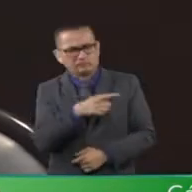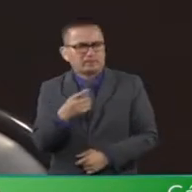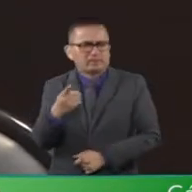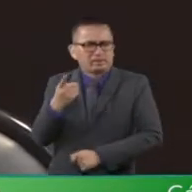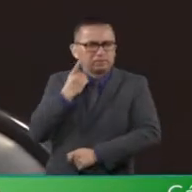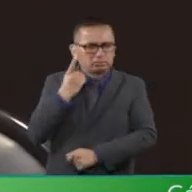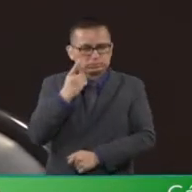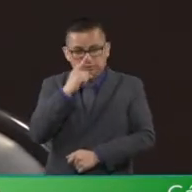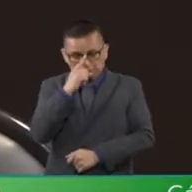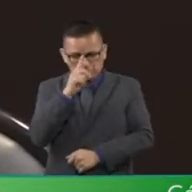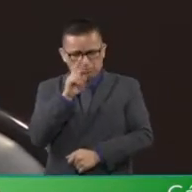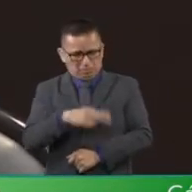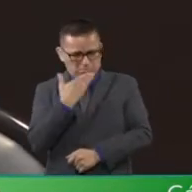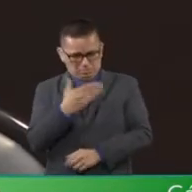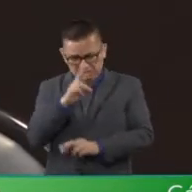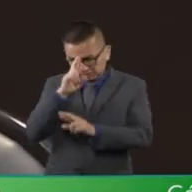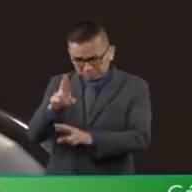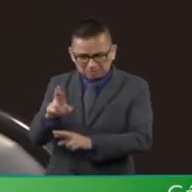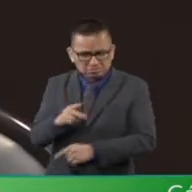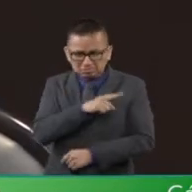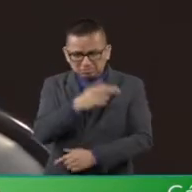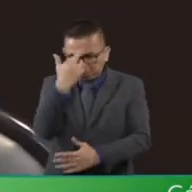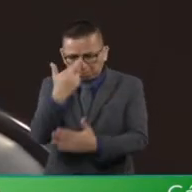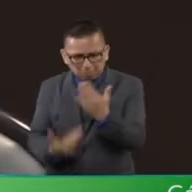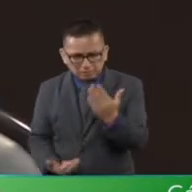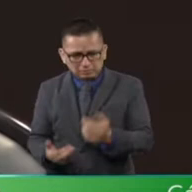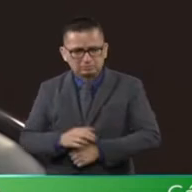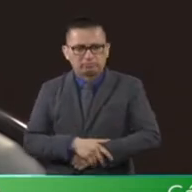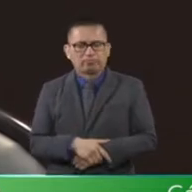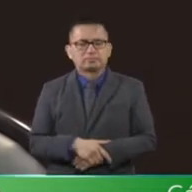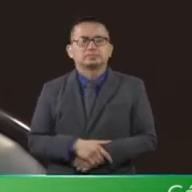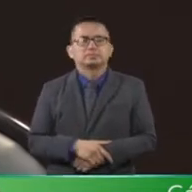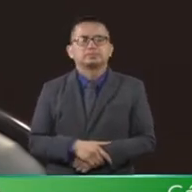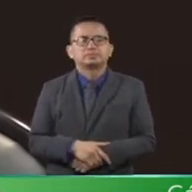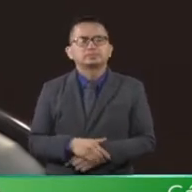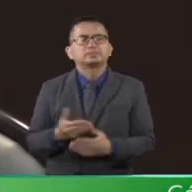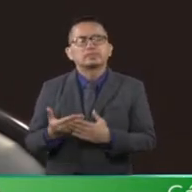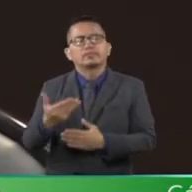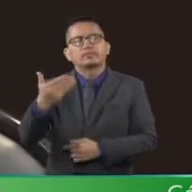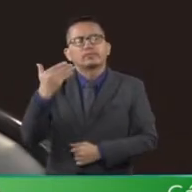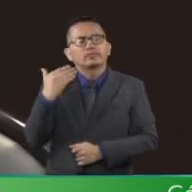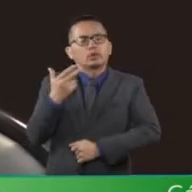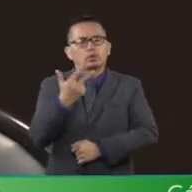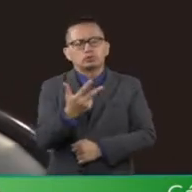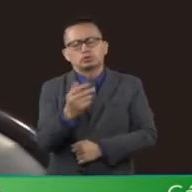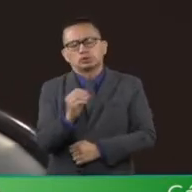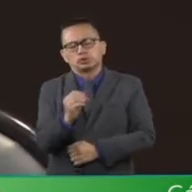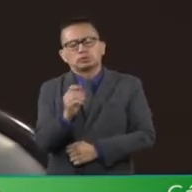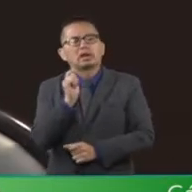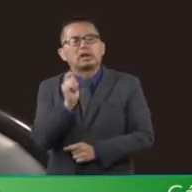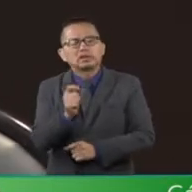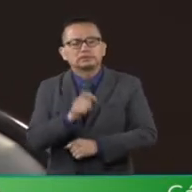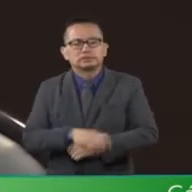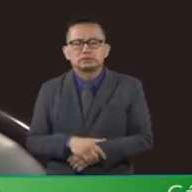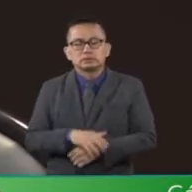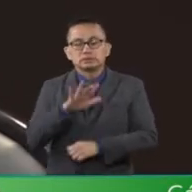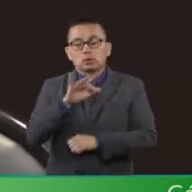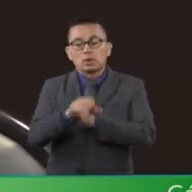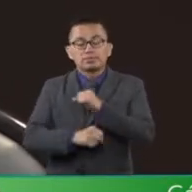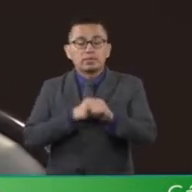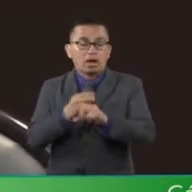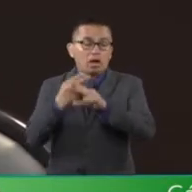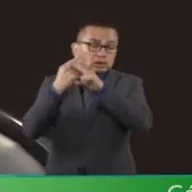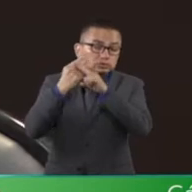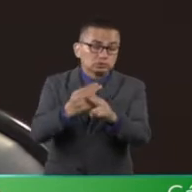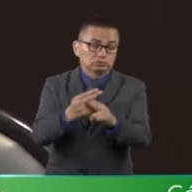realmente no respetan la investidura el pasado 8 de octubre se conmemoró el 50 aniversario de la creación del estado de